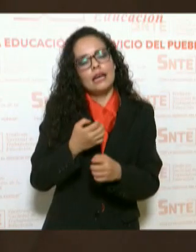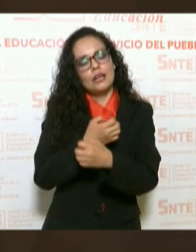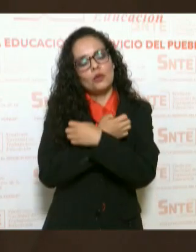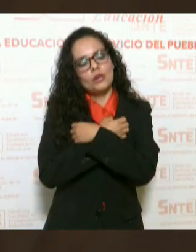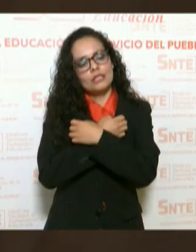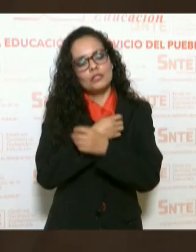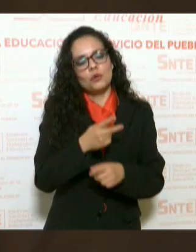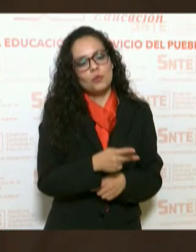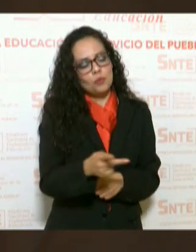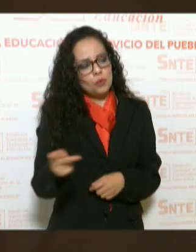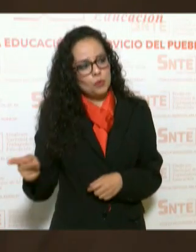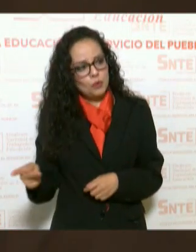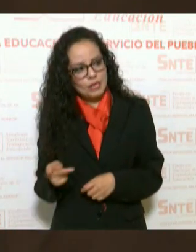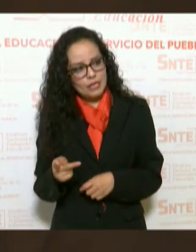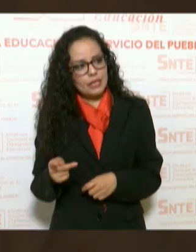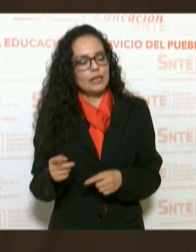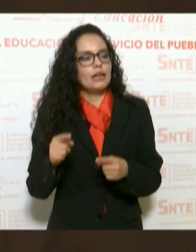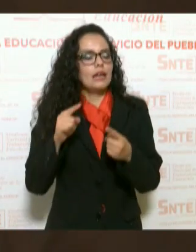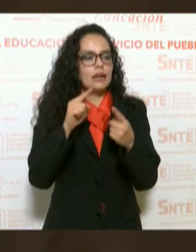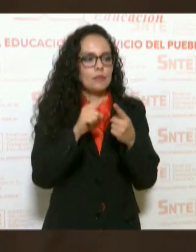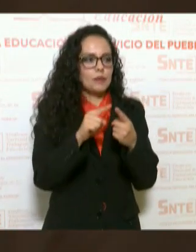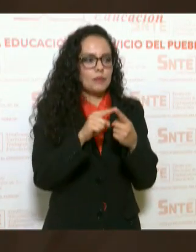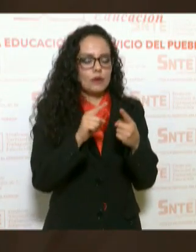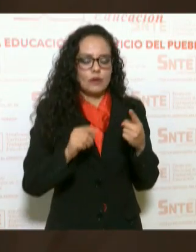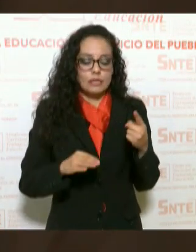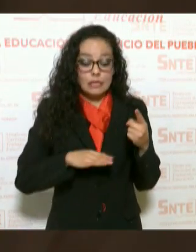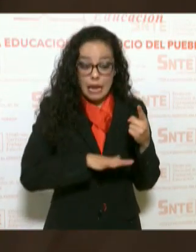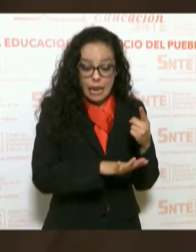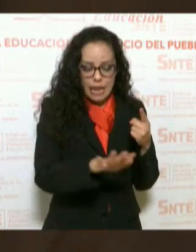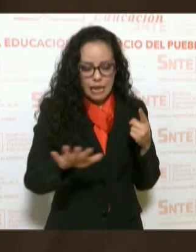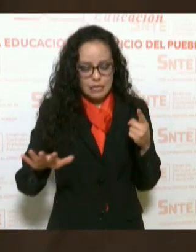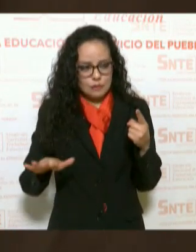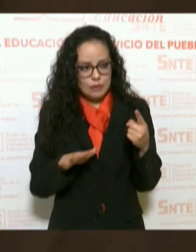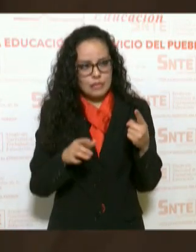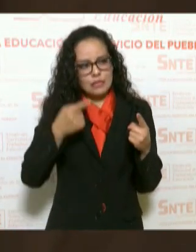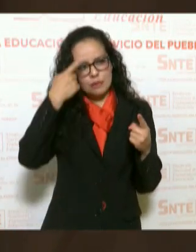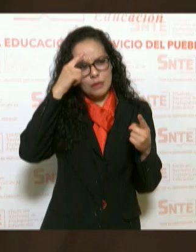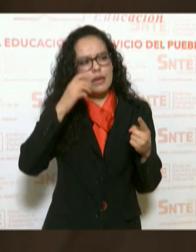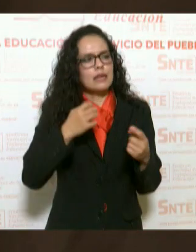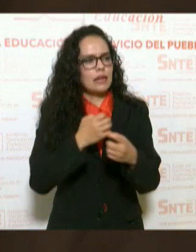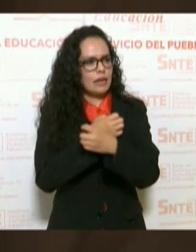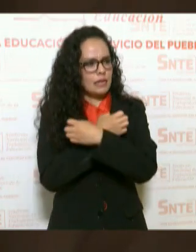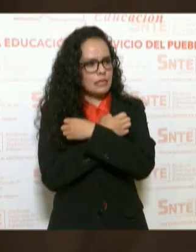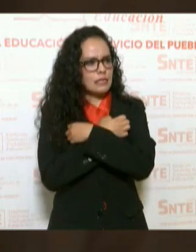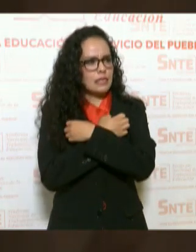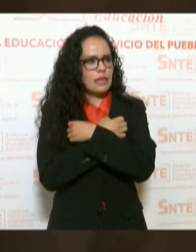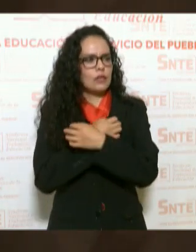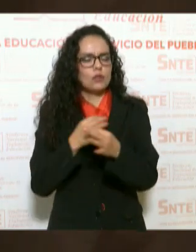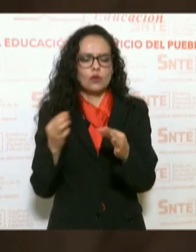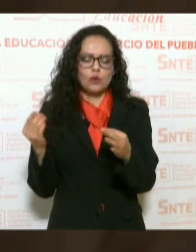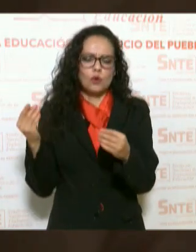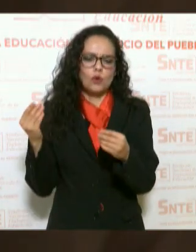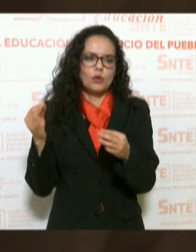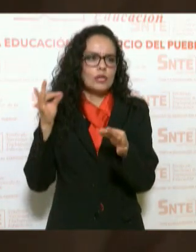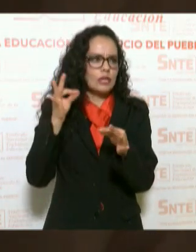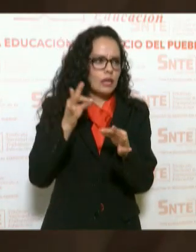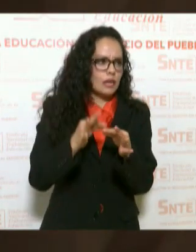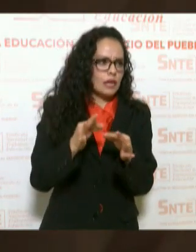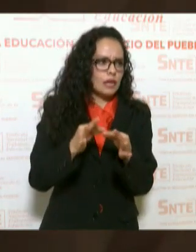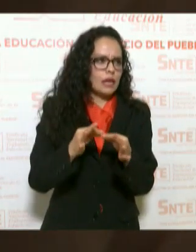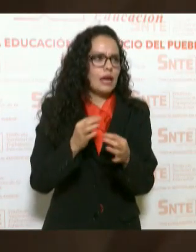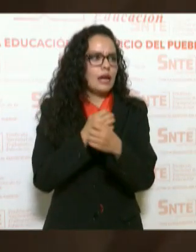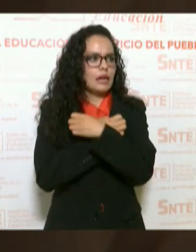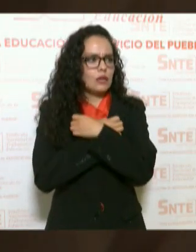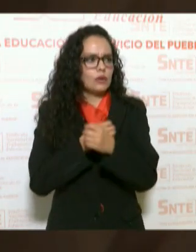las bases para que el Estado cumpla con su obligación de garantizar el ejercicio del derecho a